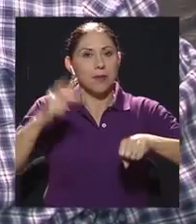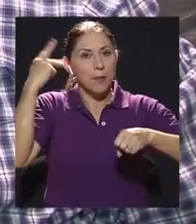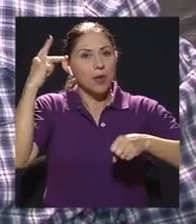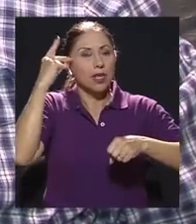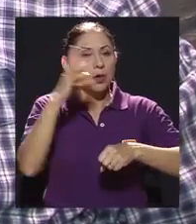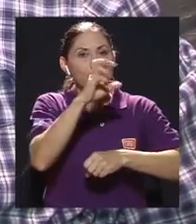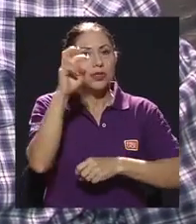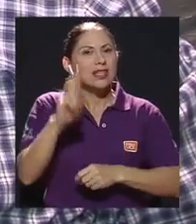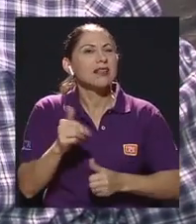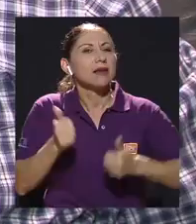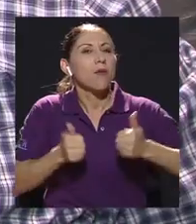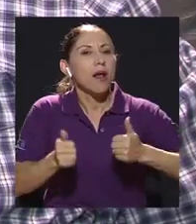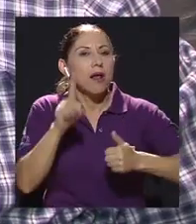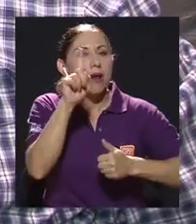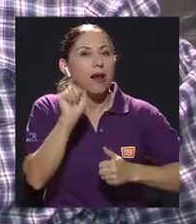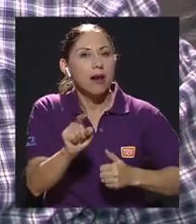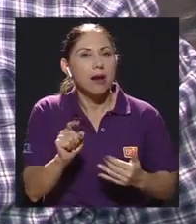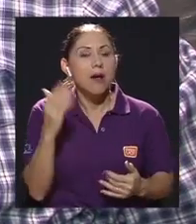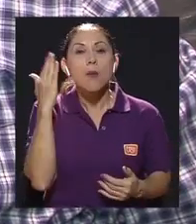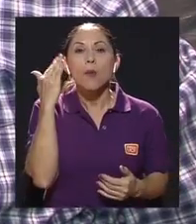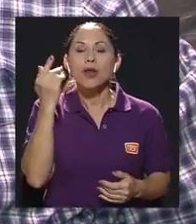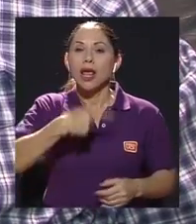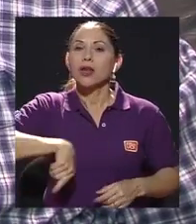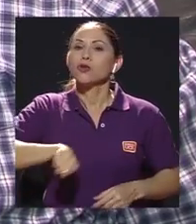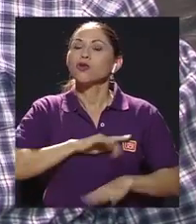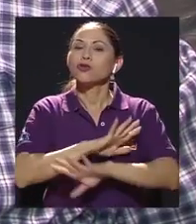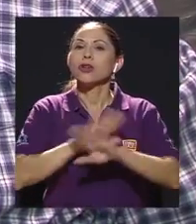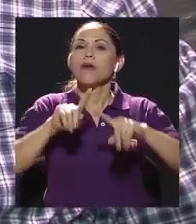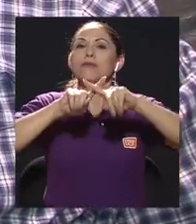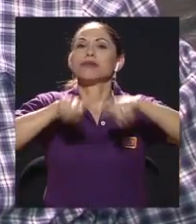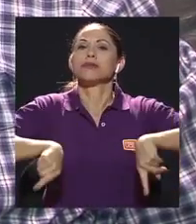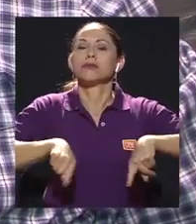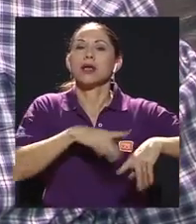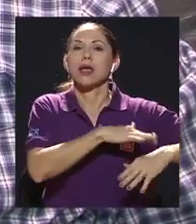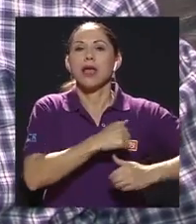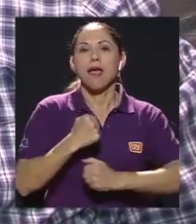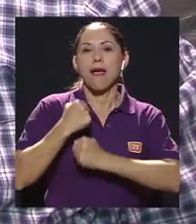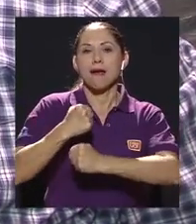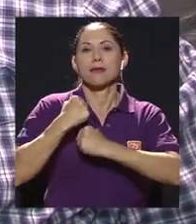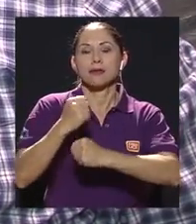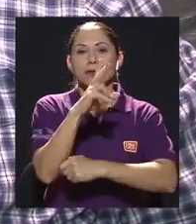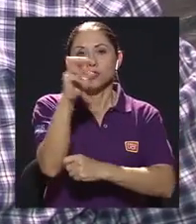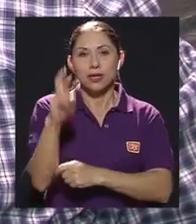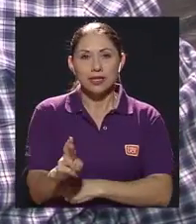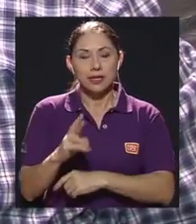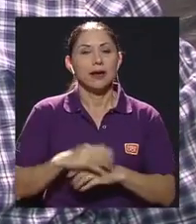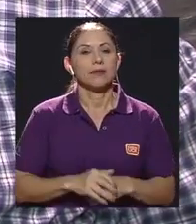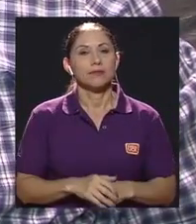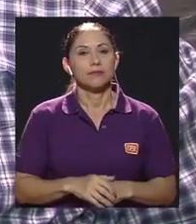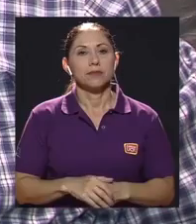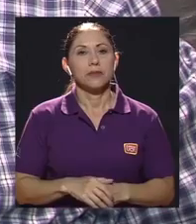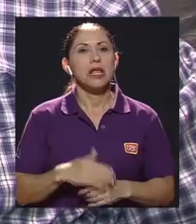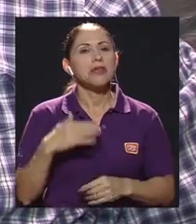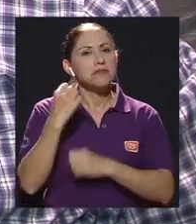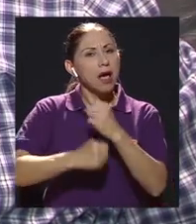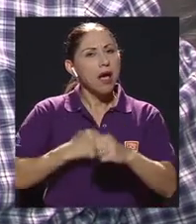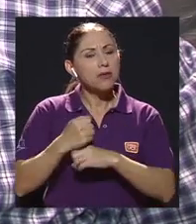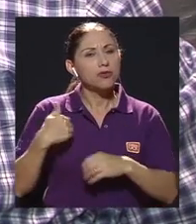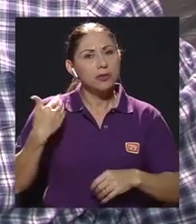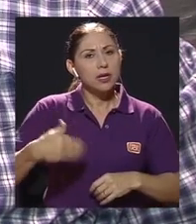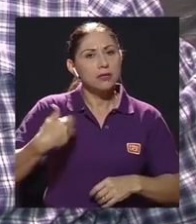qué llegamos a eliminar el ejército en Costa Rica? Y luego, unos años